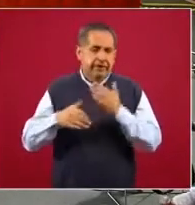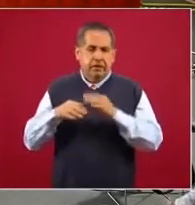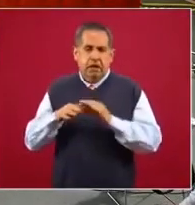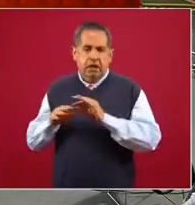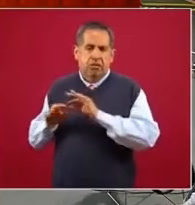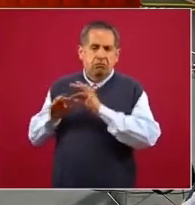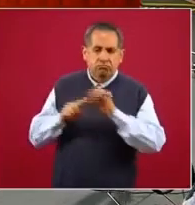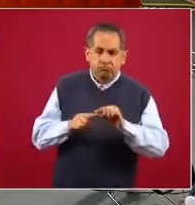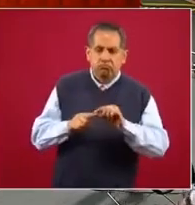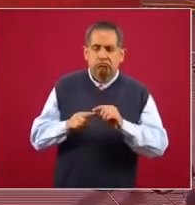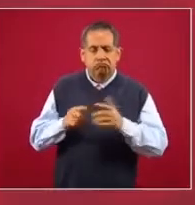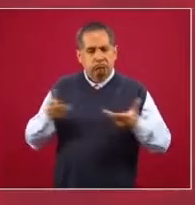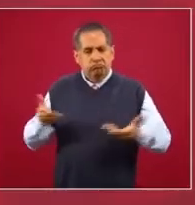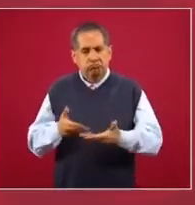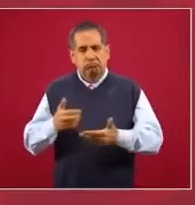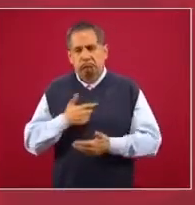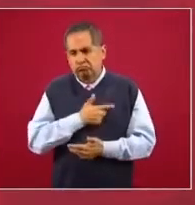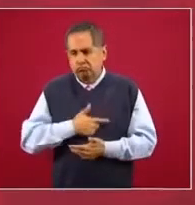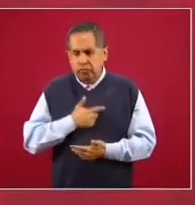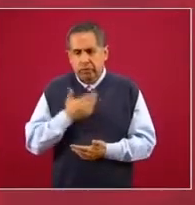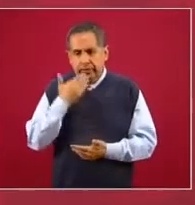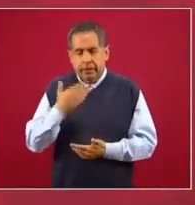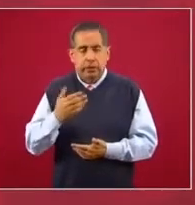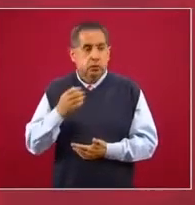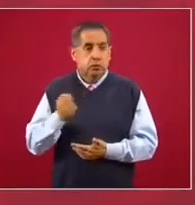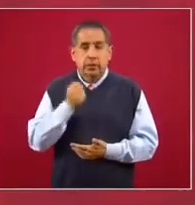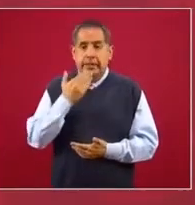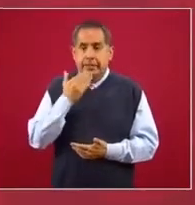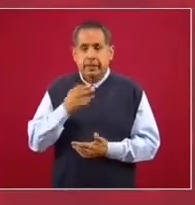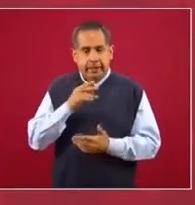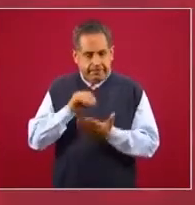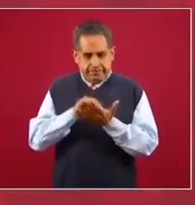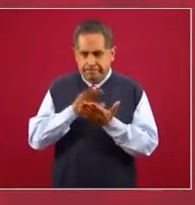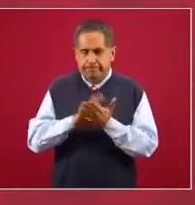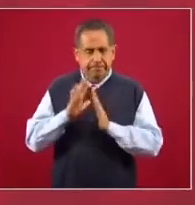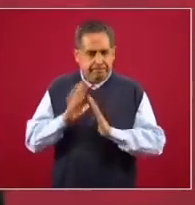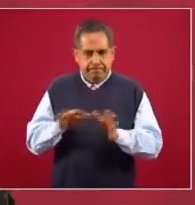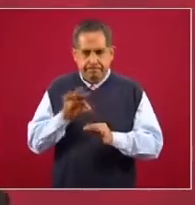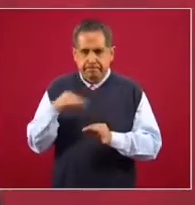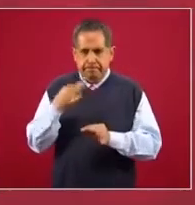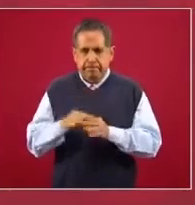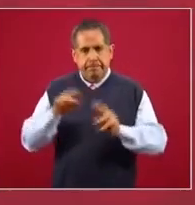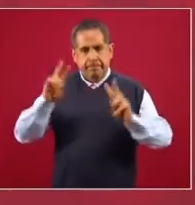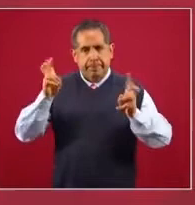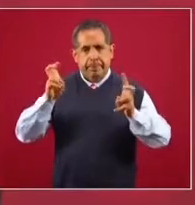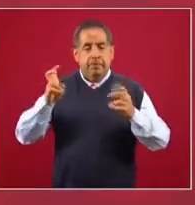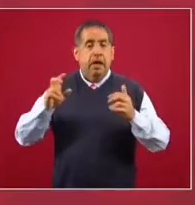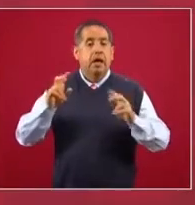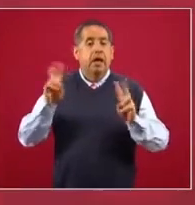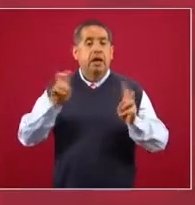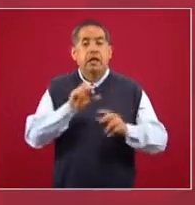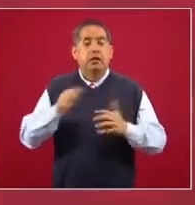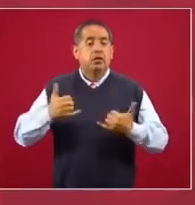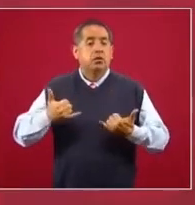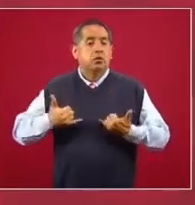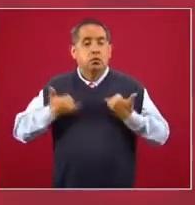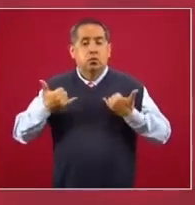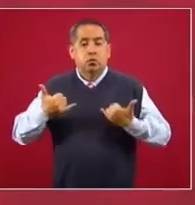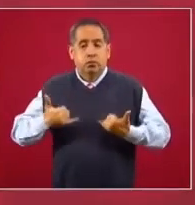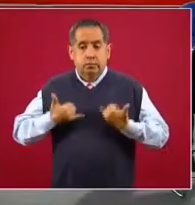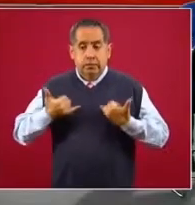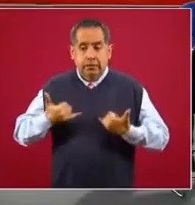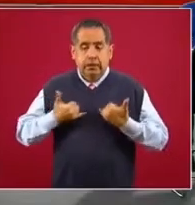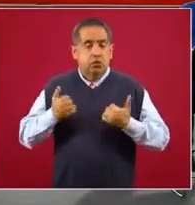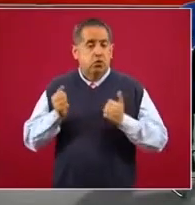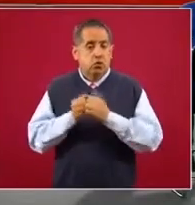y nos da mucho gusto al fin lograr programarlo, es el tema de juventud